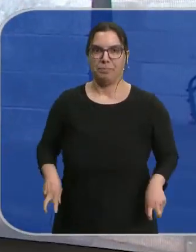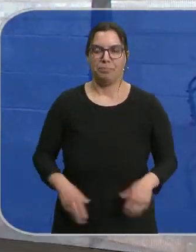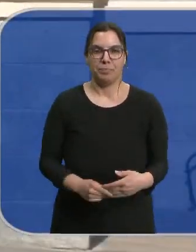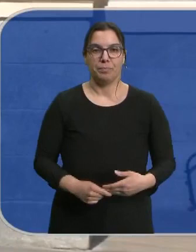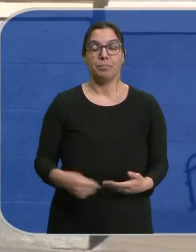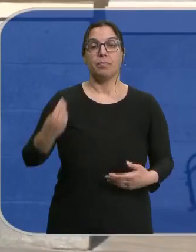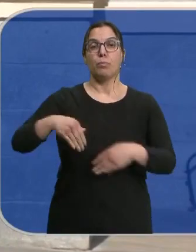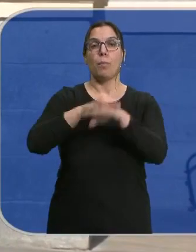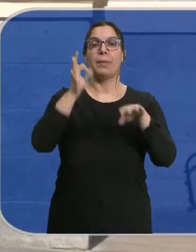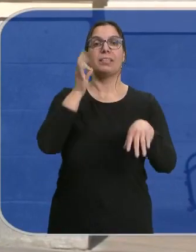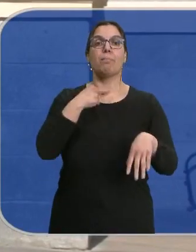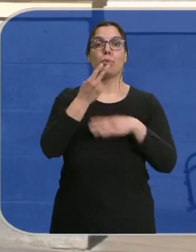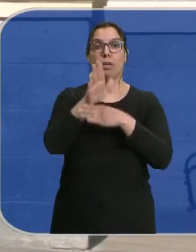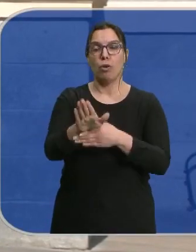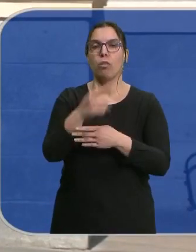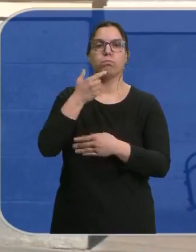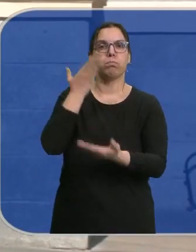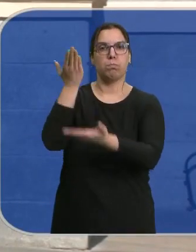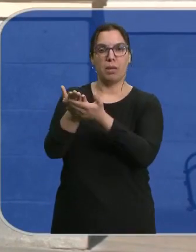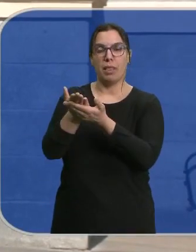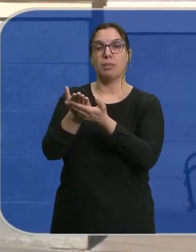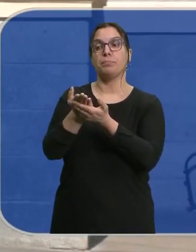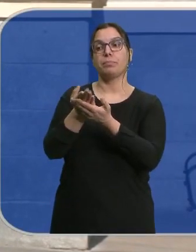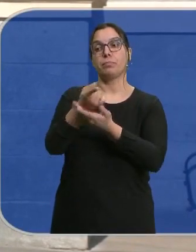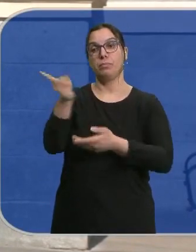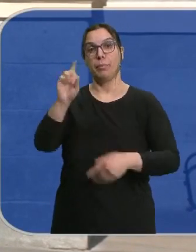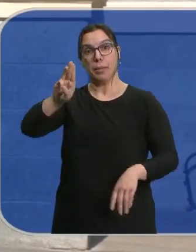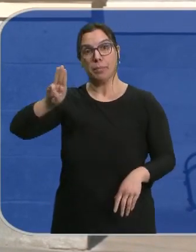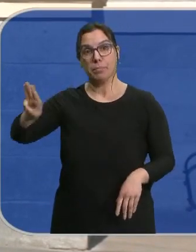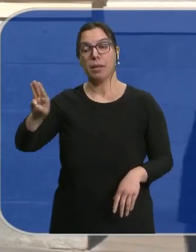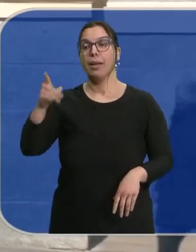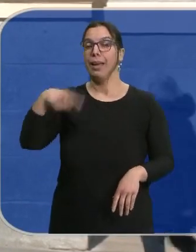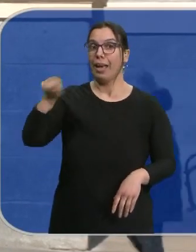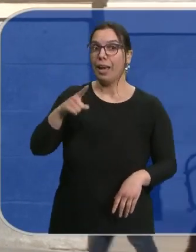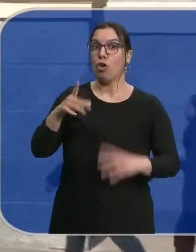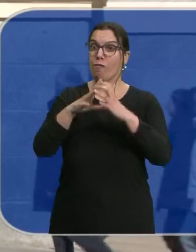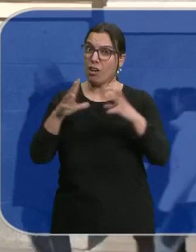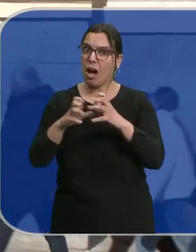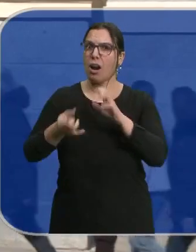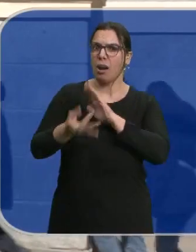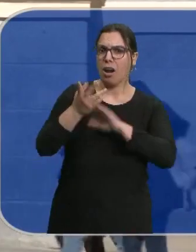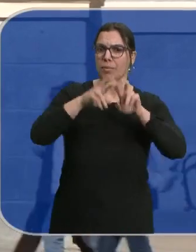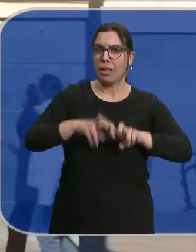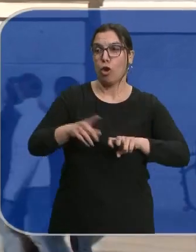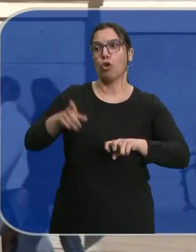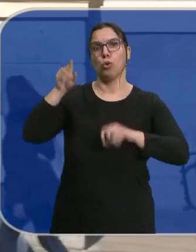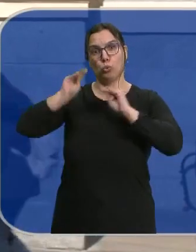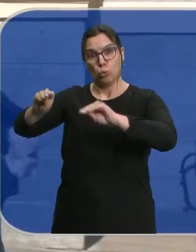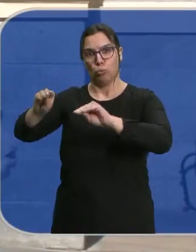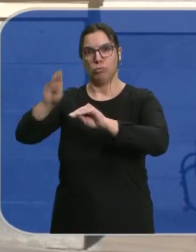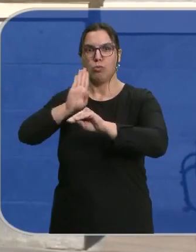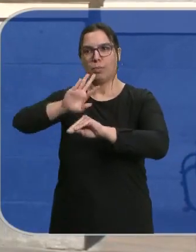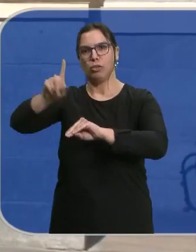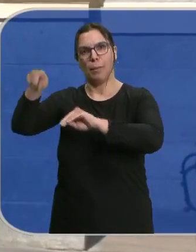Sí, ha sido la ministra portavoz quienes les ha pedido a los populares que utilicen el mismo ánimo para investigar sus propios casos